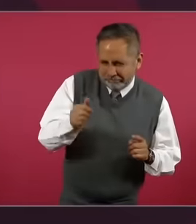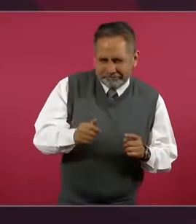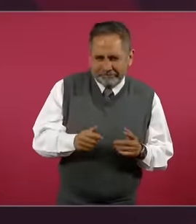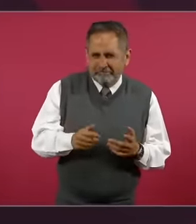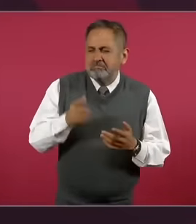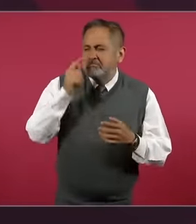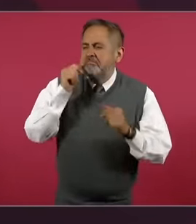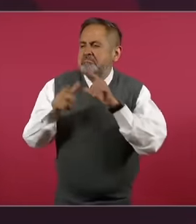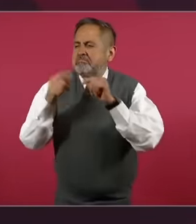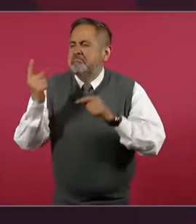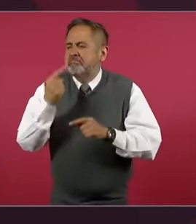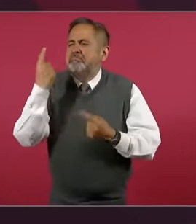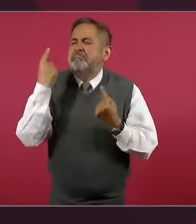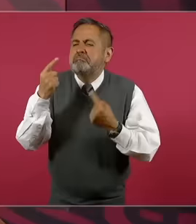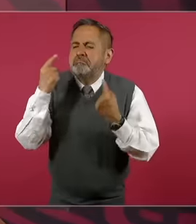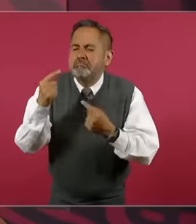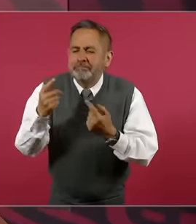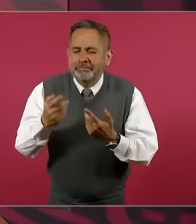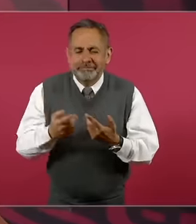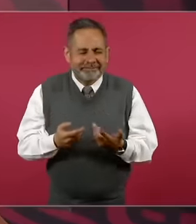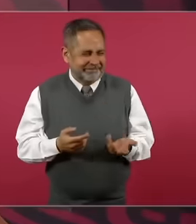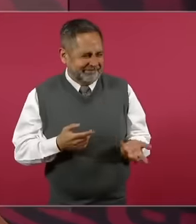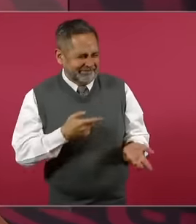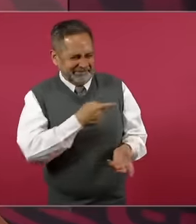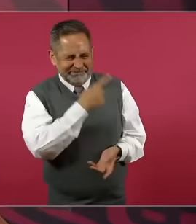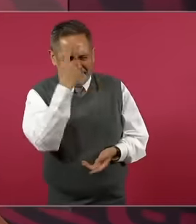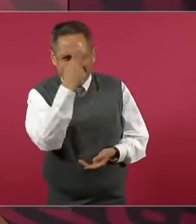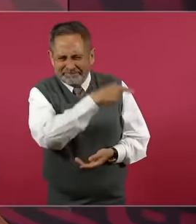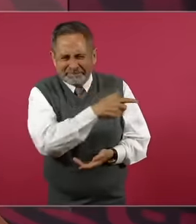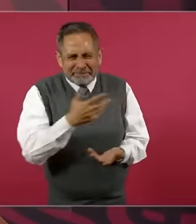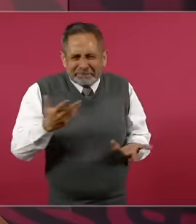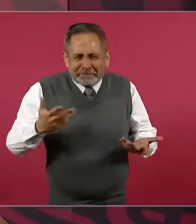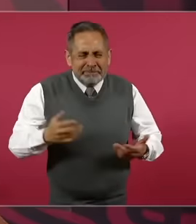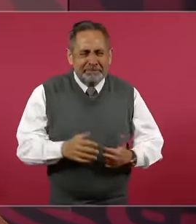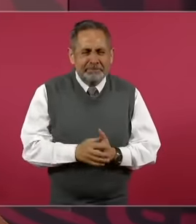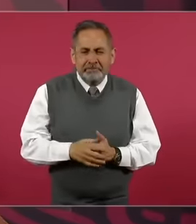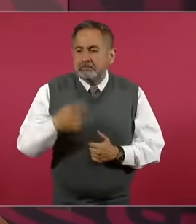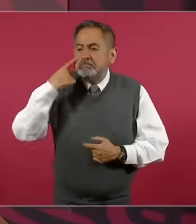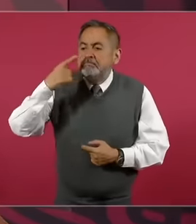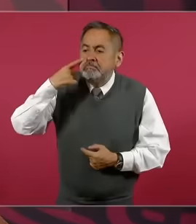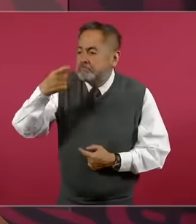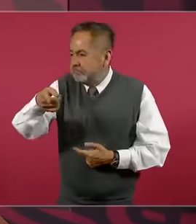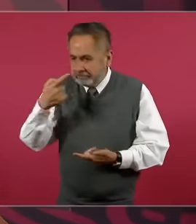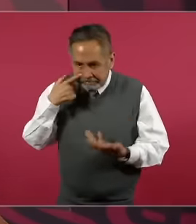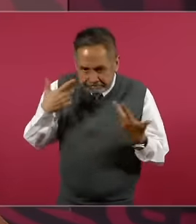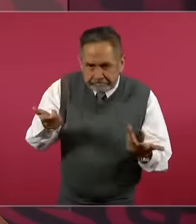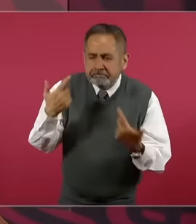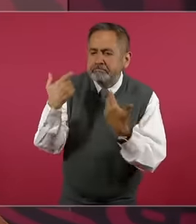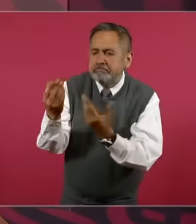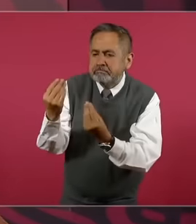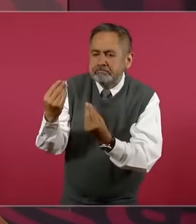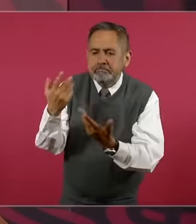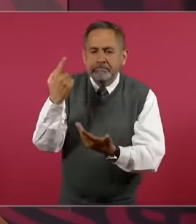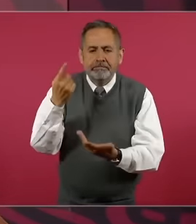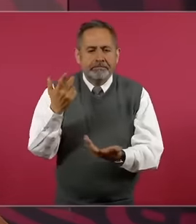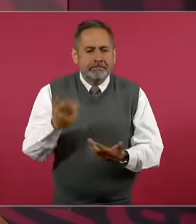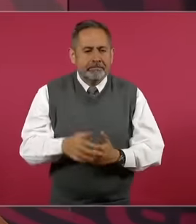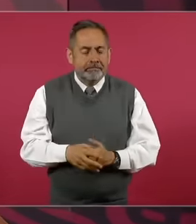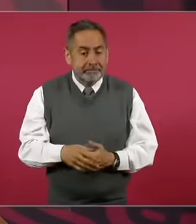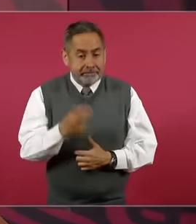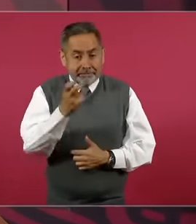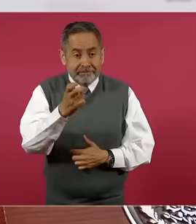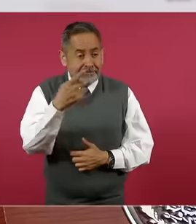huracán. ¿Para qué votaste? ¿Sí? Y mira cómo te está yendo. O sea,